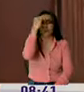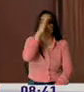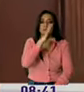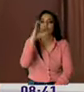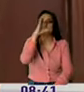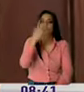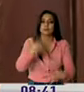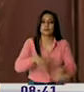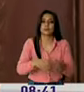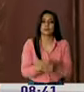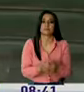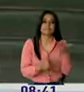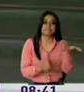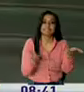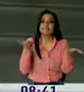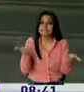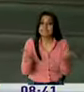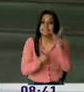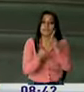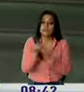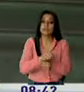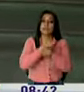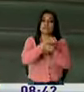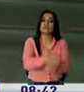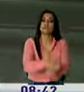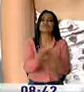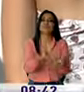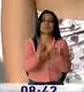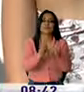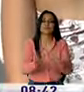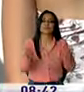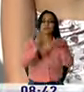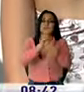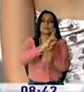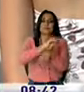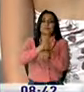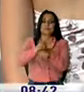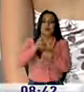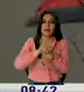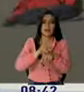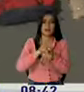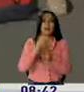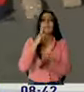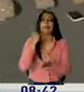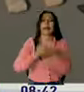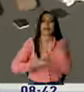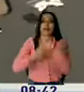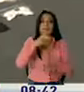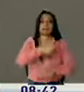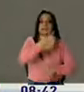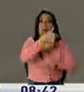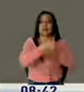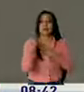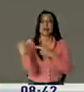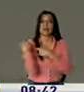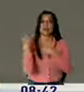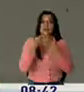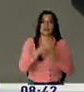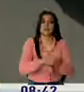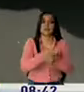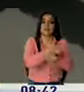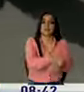2 casos, los detenidos fueron trasladados hasta la unidad de flagrancia para ser puestos a órdenes de las autoridades